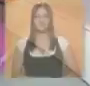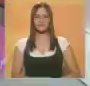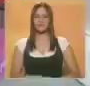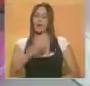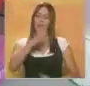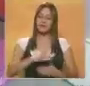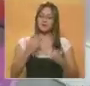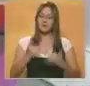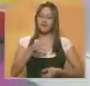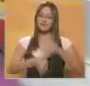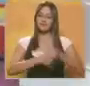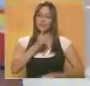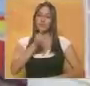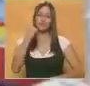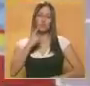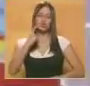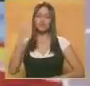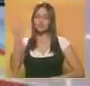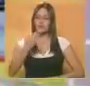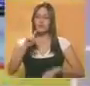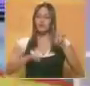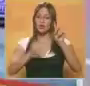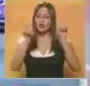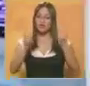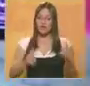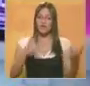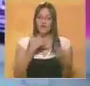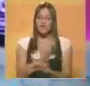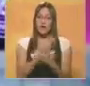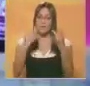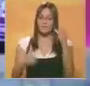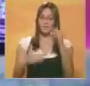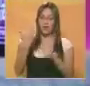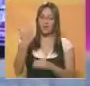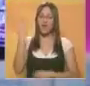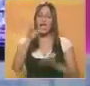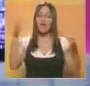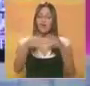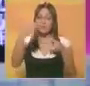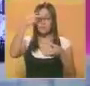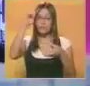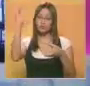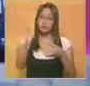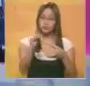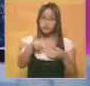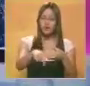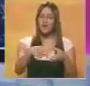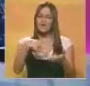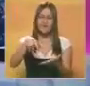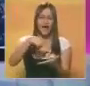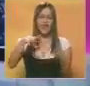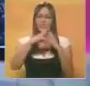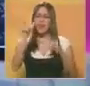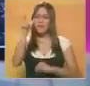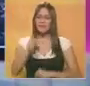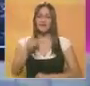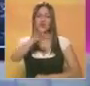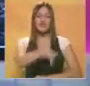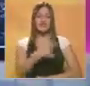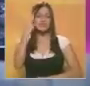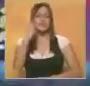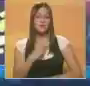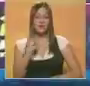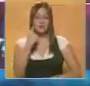Hola, ¿qué tal, amigos? Desde ya comenzamos nuestro acostumbrado recorrido por el mundo del entretenimiento. La agrupación mexicana Maná puso a bailar a todos en la Universidad